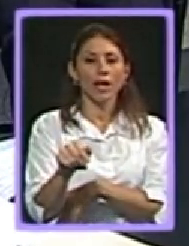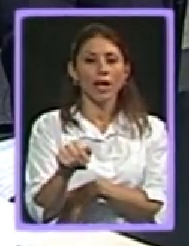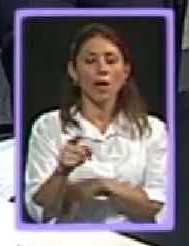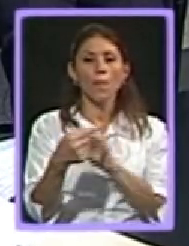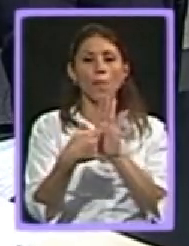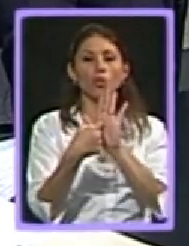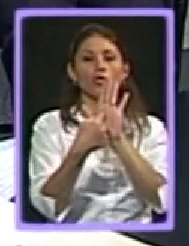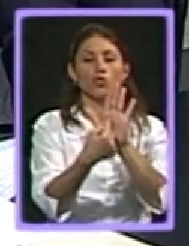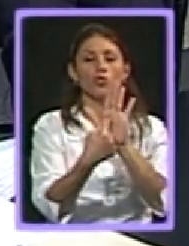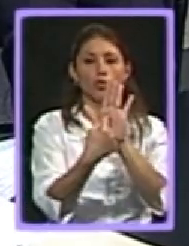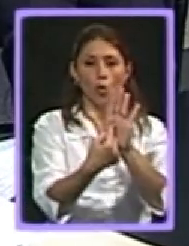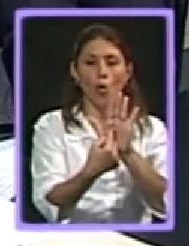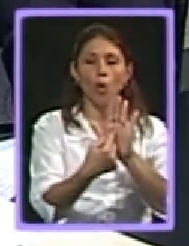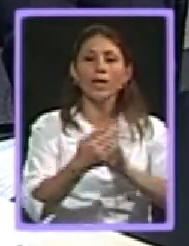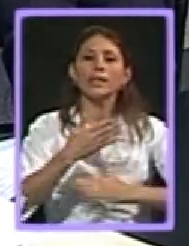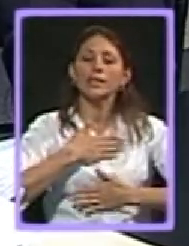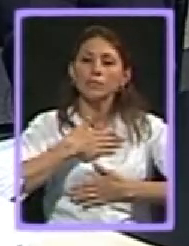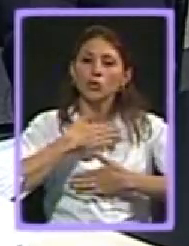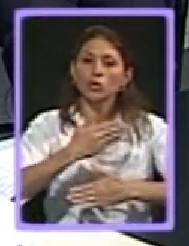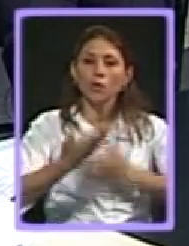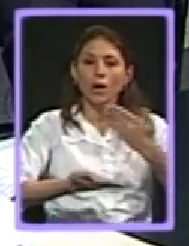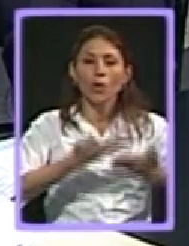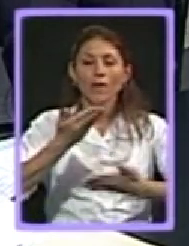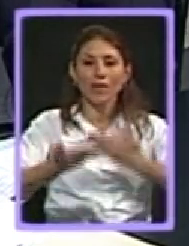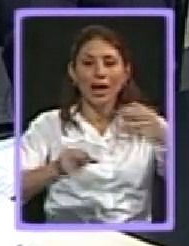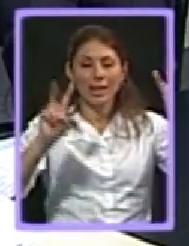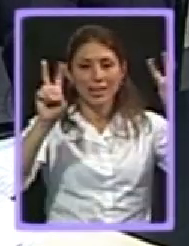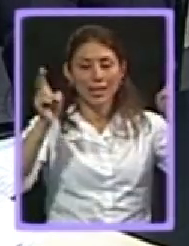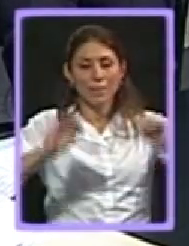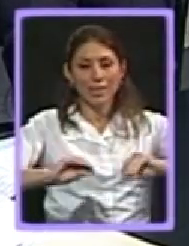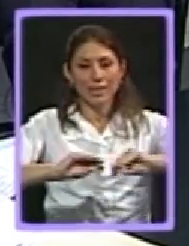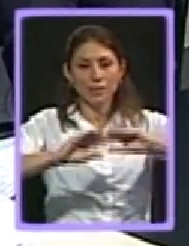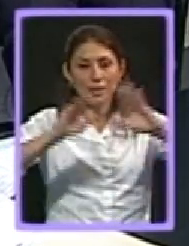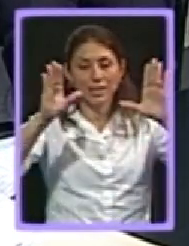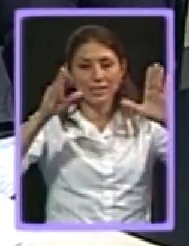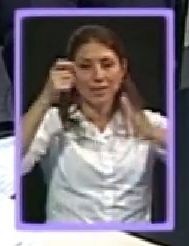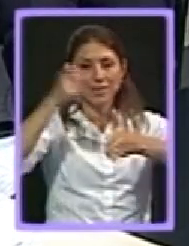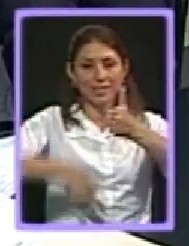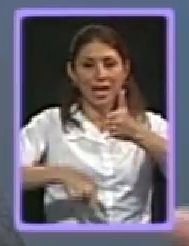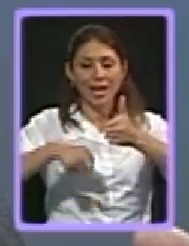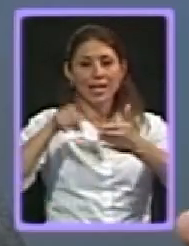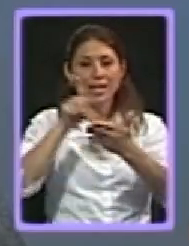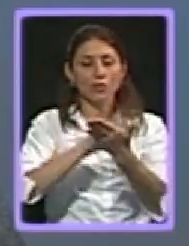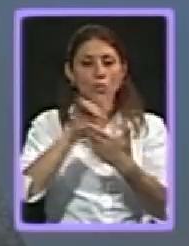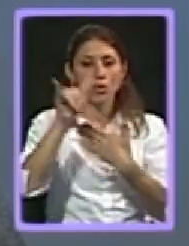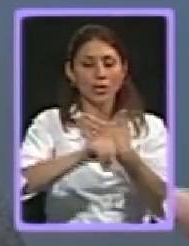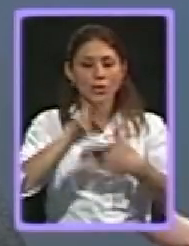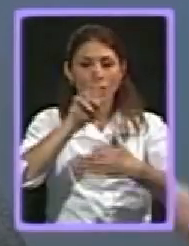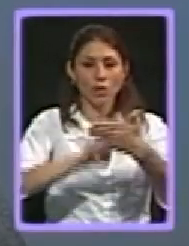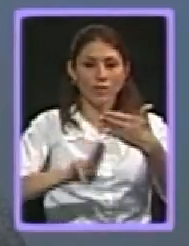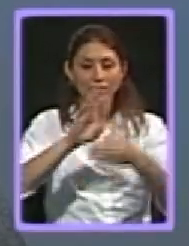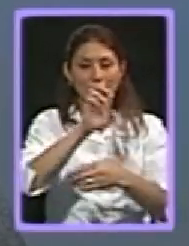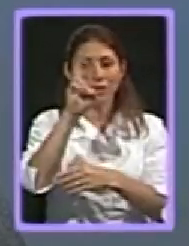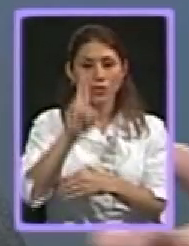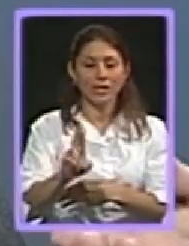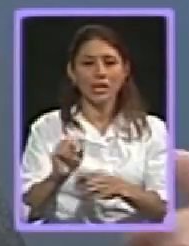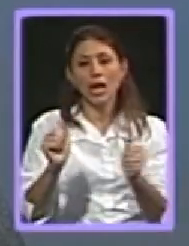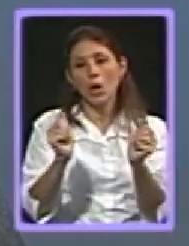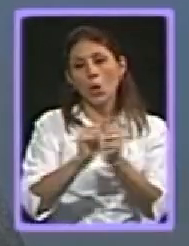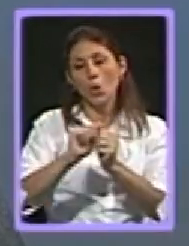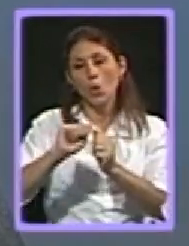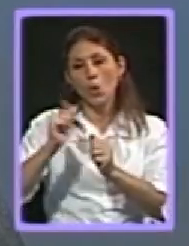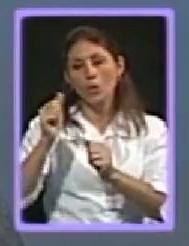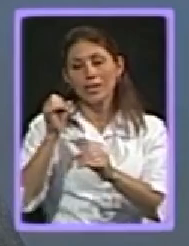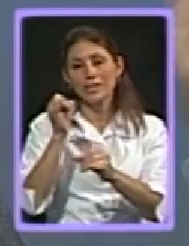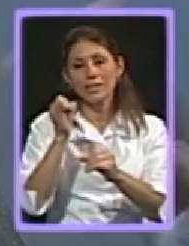mostró disposición a colaborar en el tema de transparencia fiscal, que es un proyecto que la Universidad de Costa Rica junto con la Fundación Arias para la